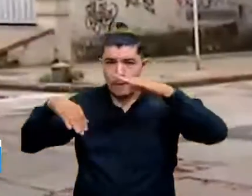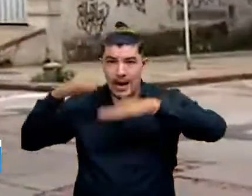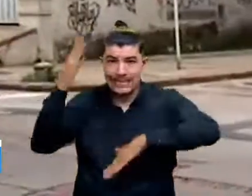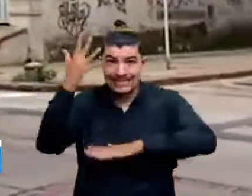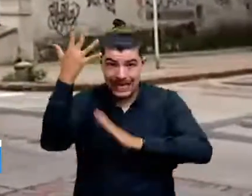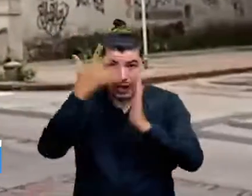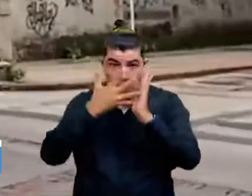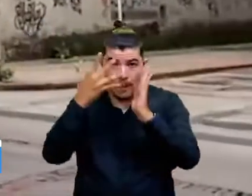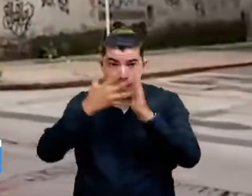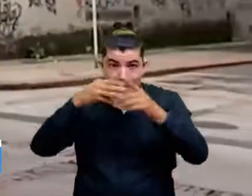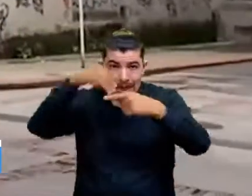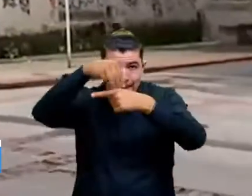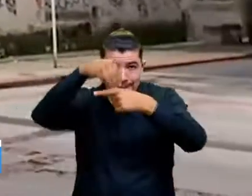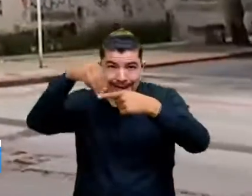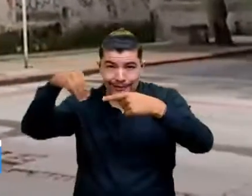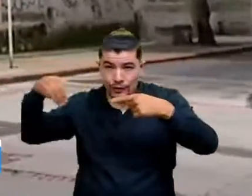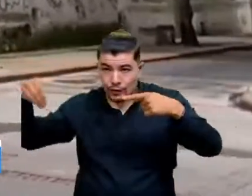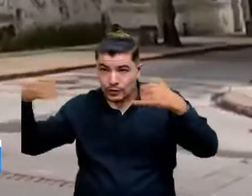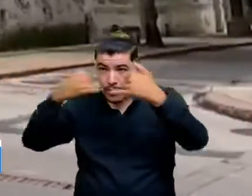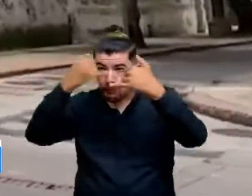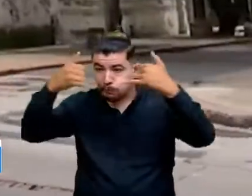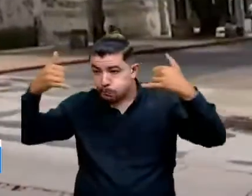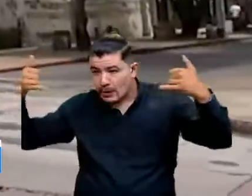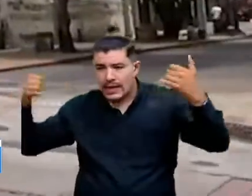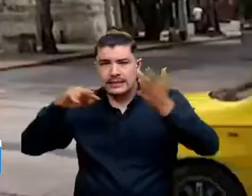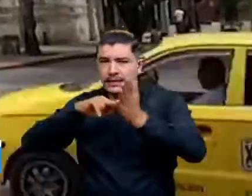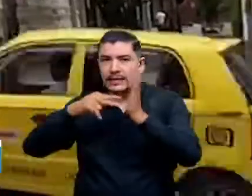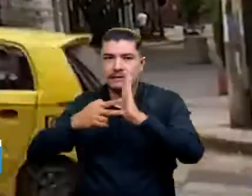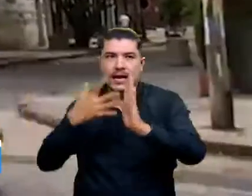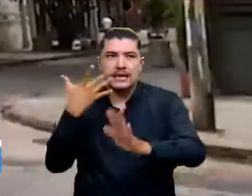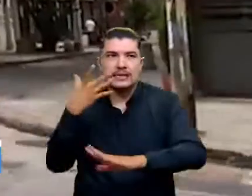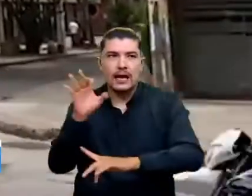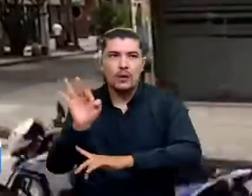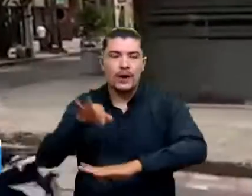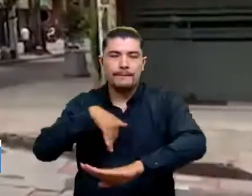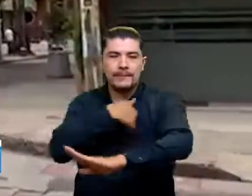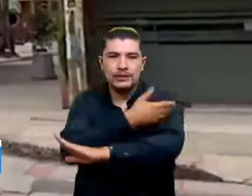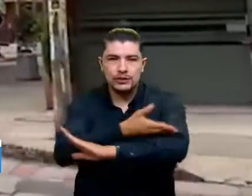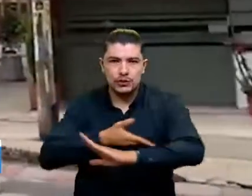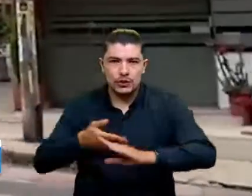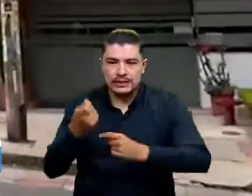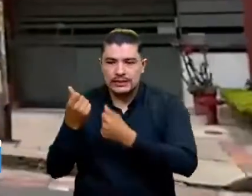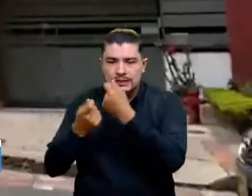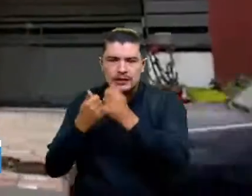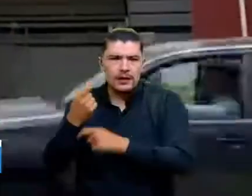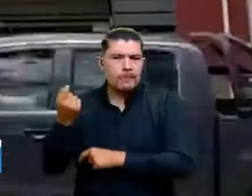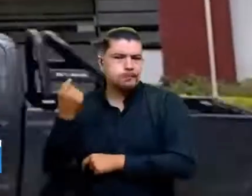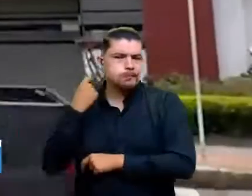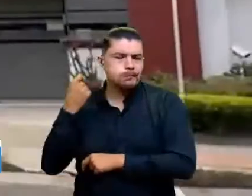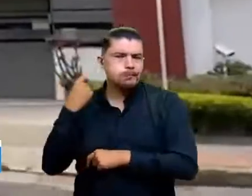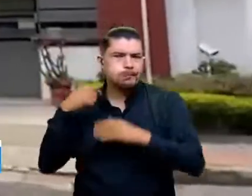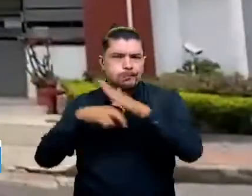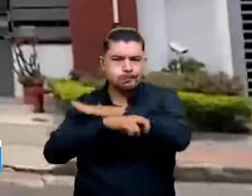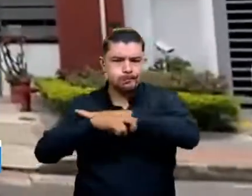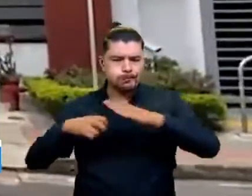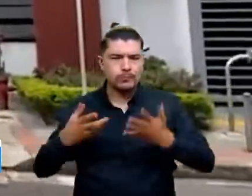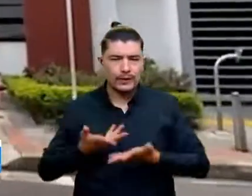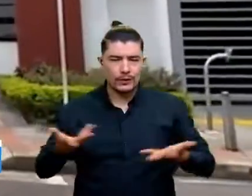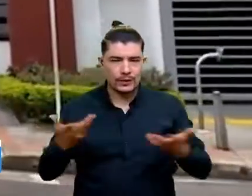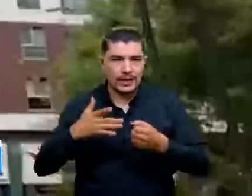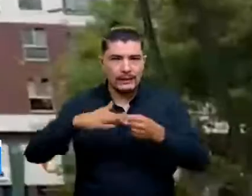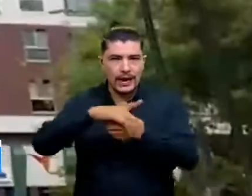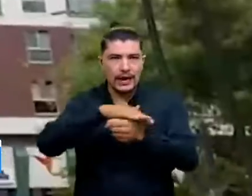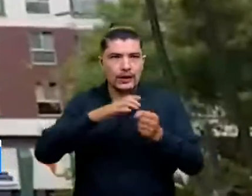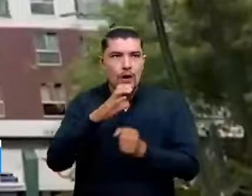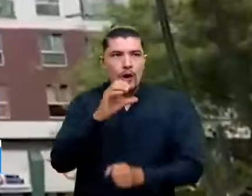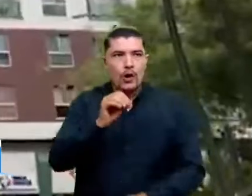5.000 metros de cable que están representados en 50 millones de pesos. El último robo que se realizó fue en el barrio Los